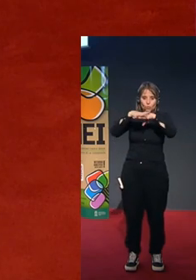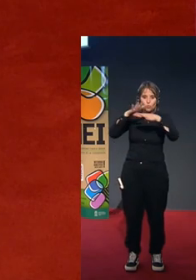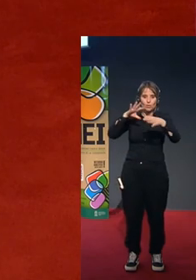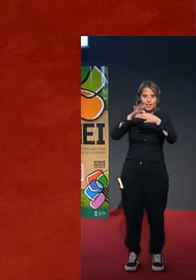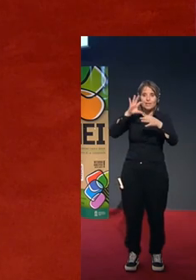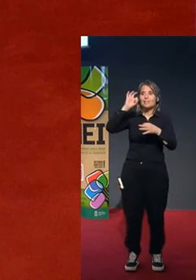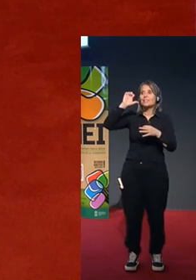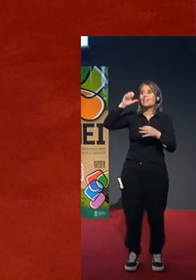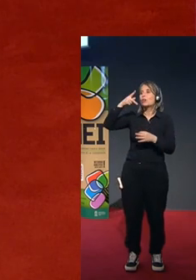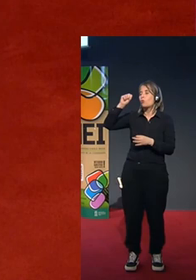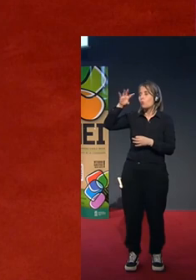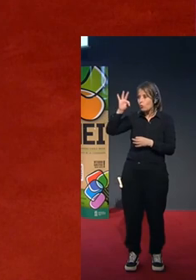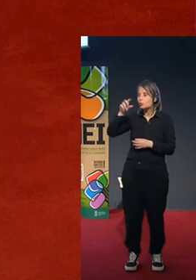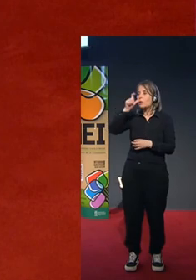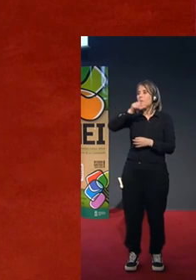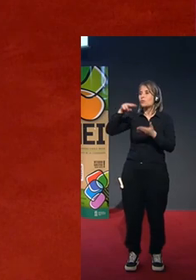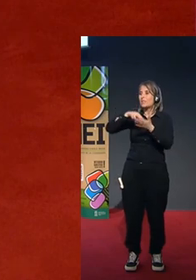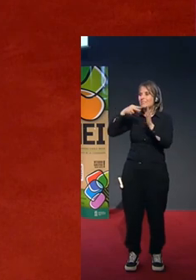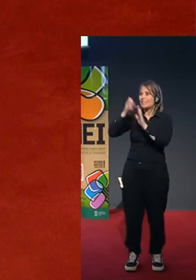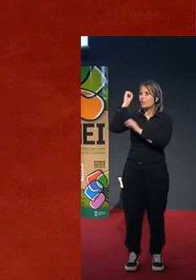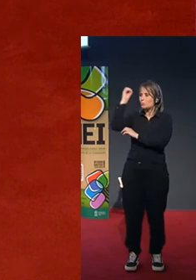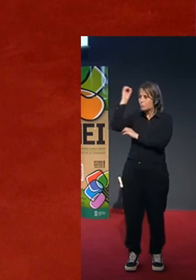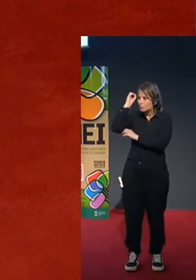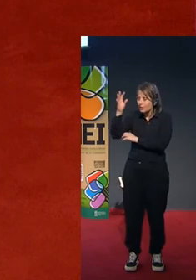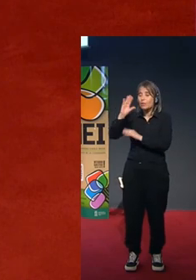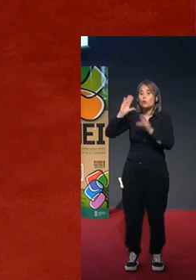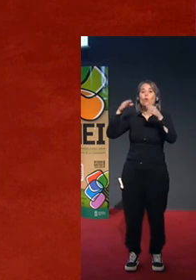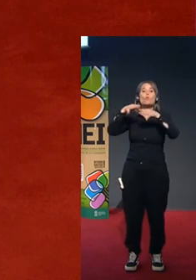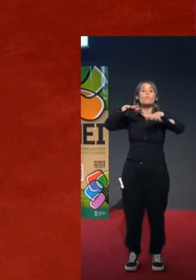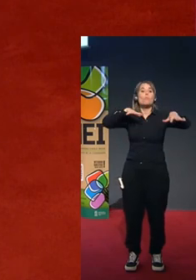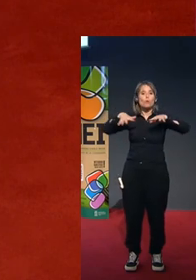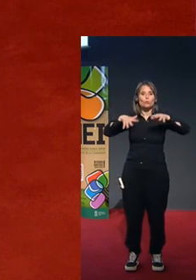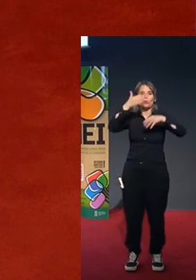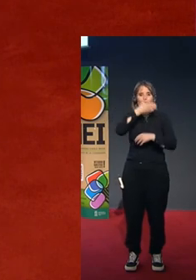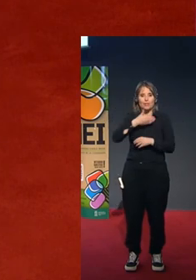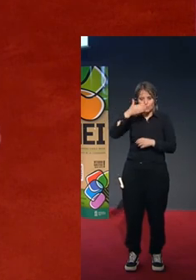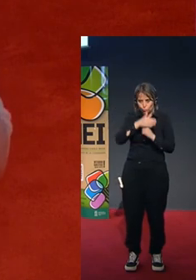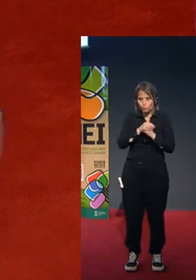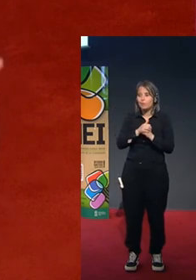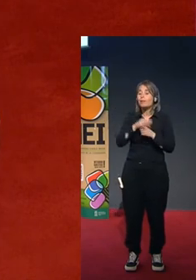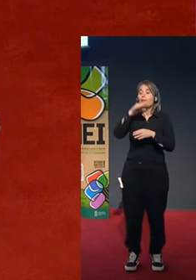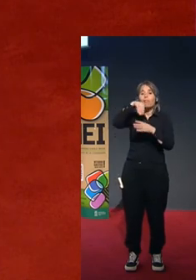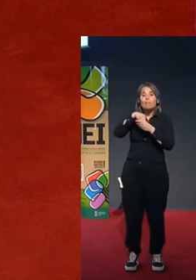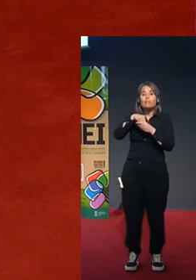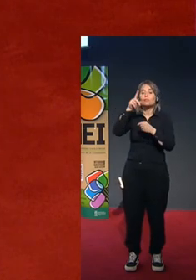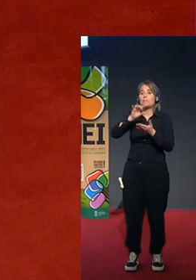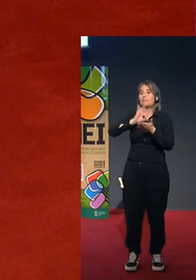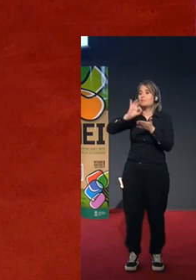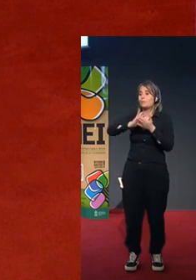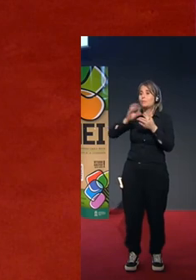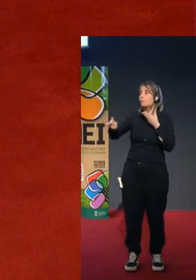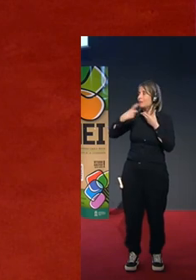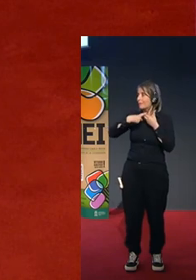secot al personal técnico que ha impartido alguna de las charlas al grupo motor de la escuela que también está constituido además de por el servicio